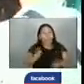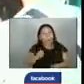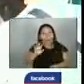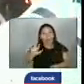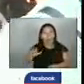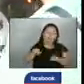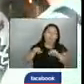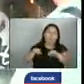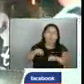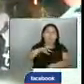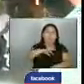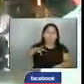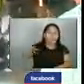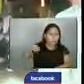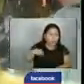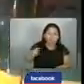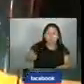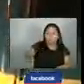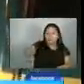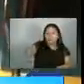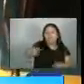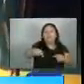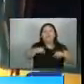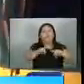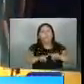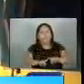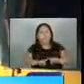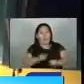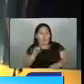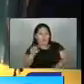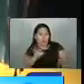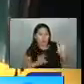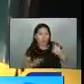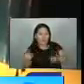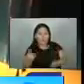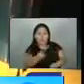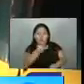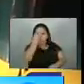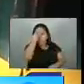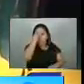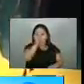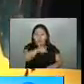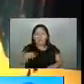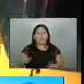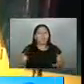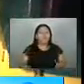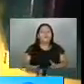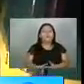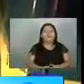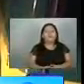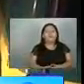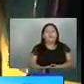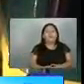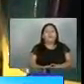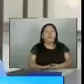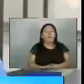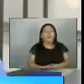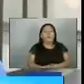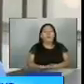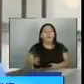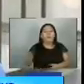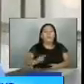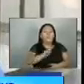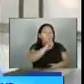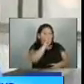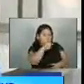familiares de los fallecidos por esta causa. Sin embargo, son pocas las personas que conocen sobre esos beneficios. ¿Has escuchado